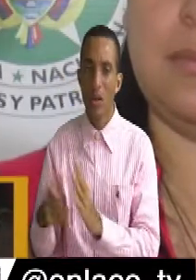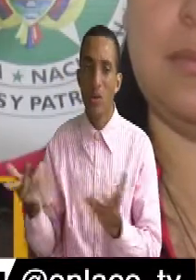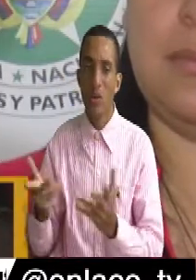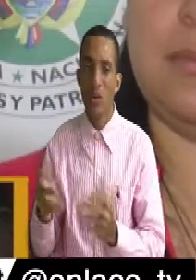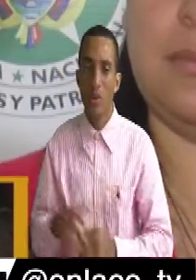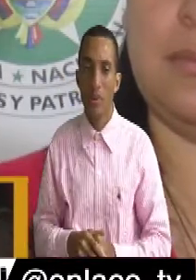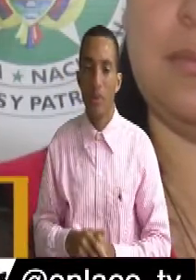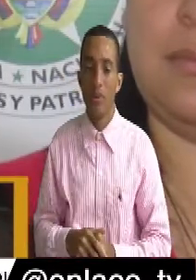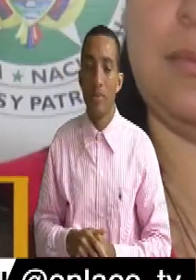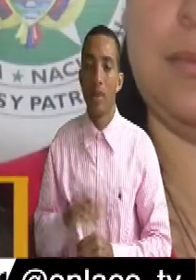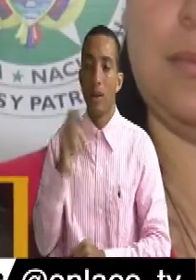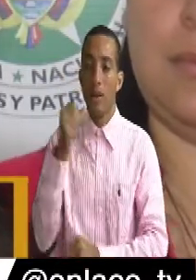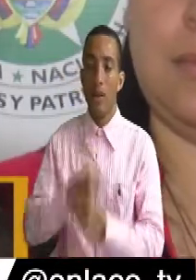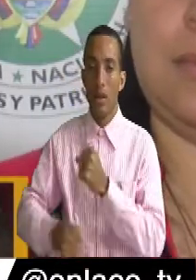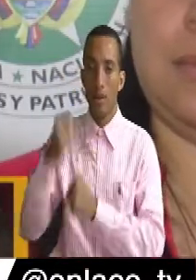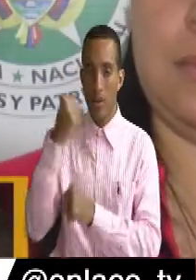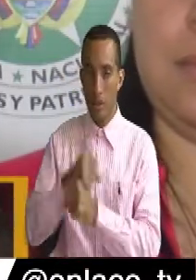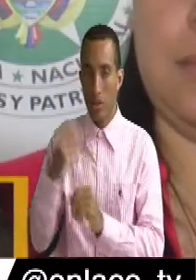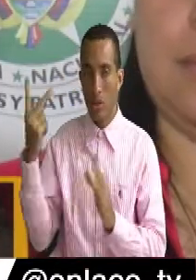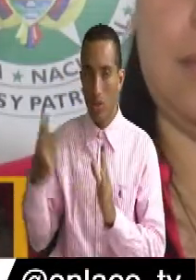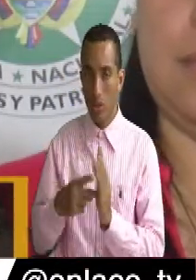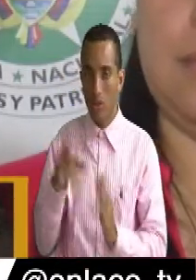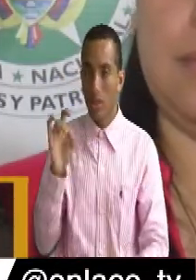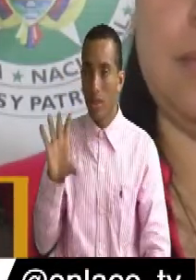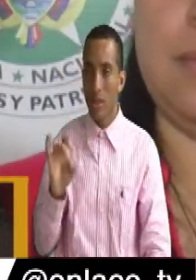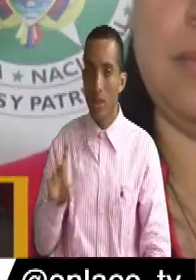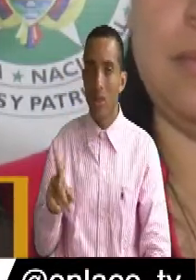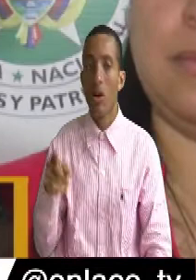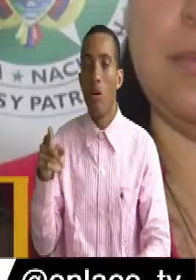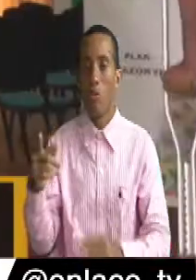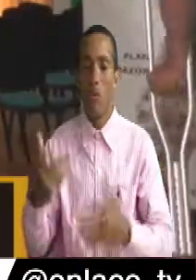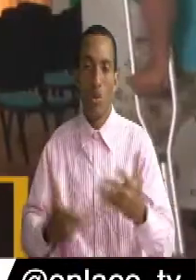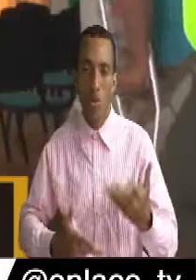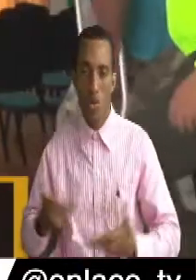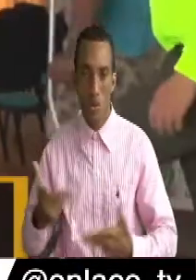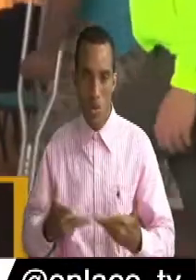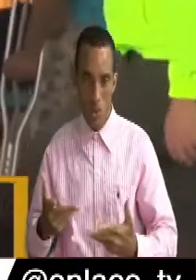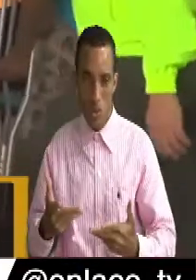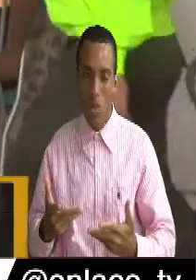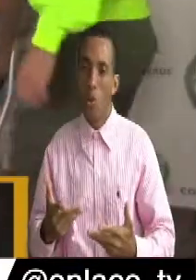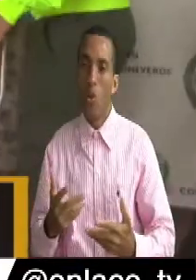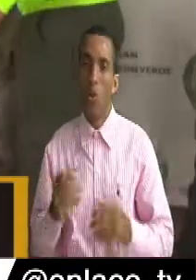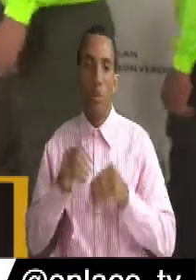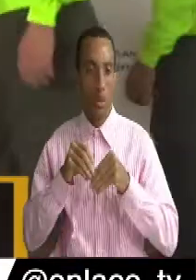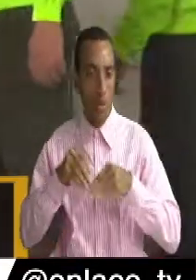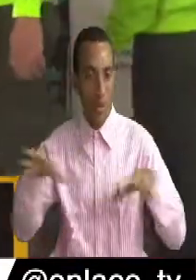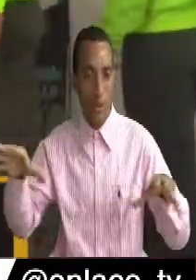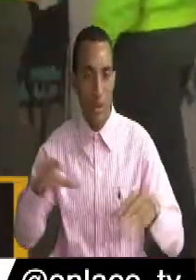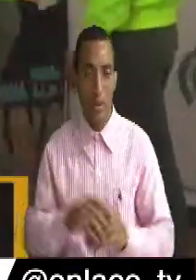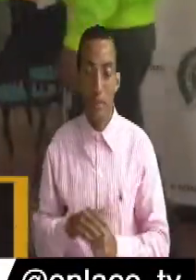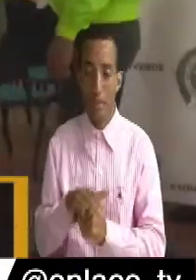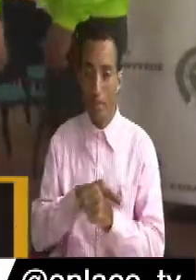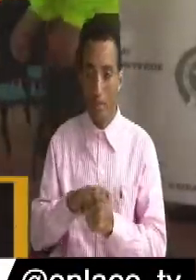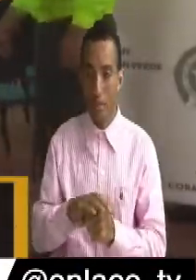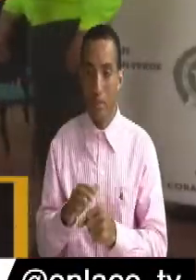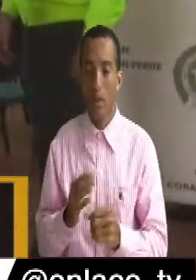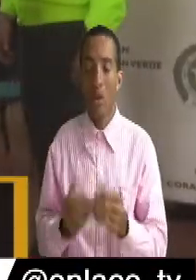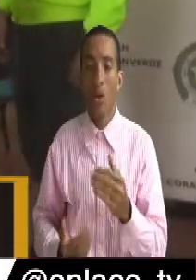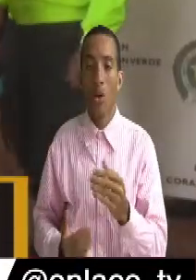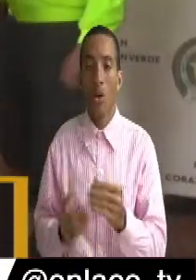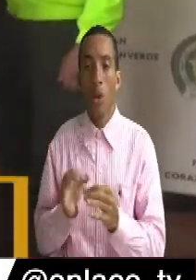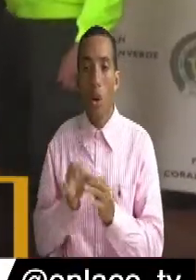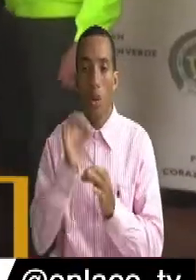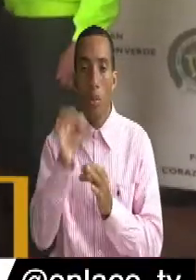año 2015 dentro de un establecimiento público en el barrio Pueblo Nuevo. Con ese resultado, la policía da un duro golpe a las